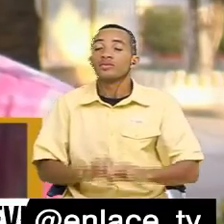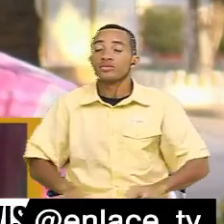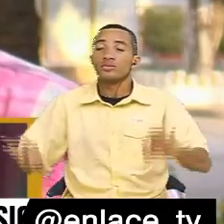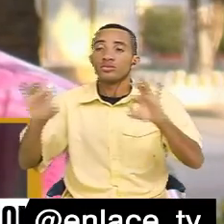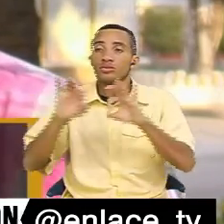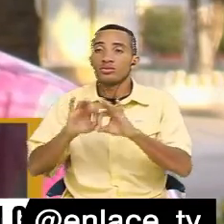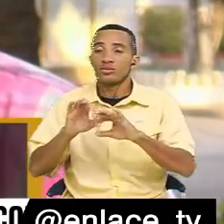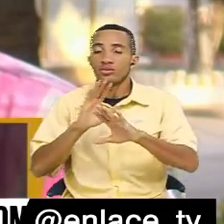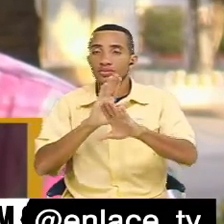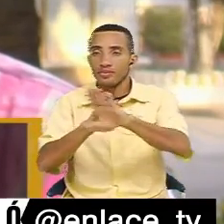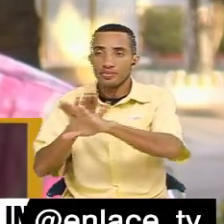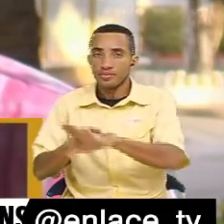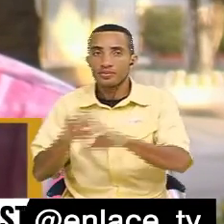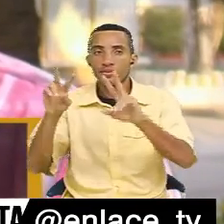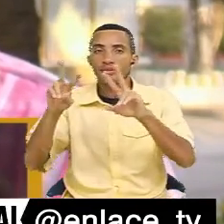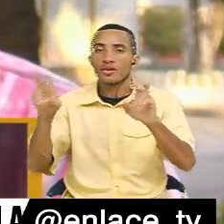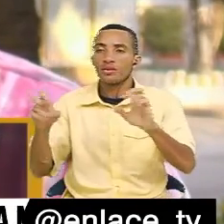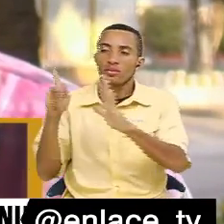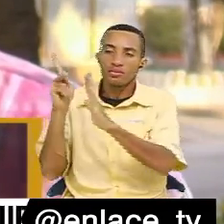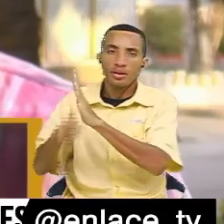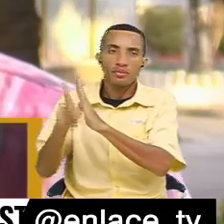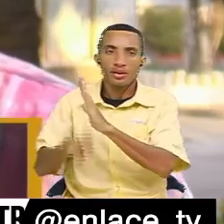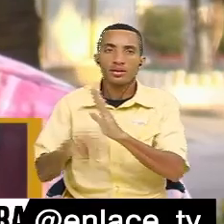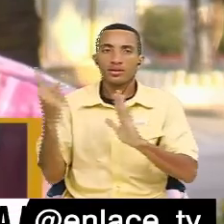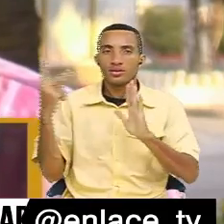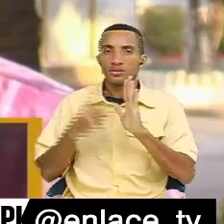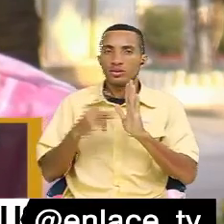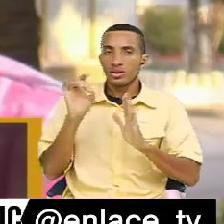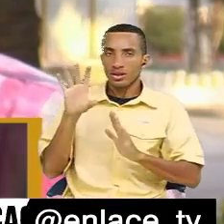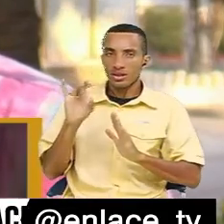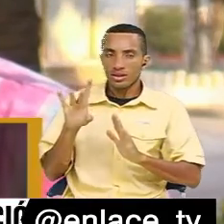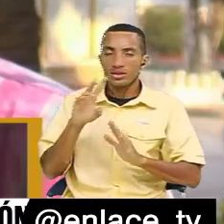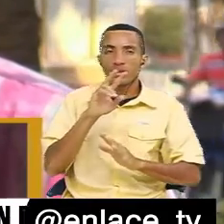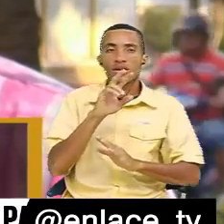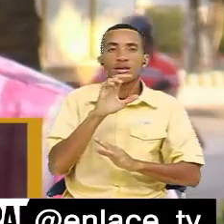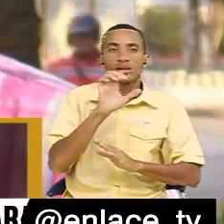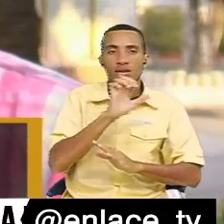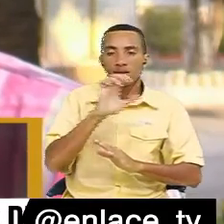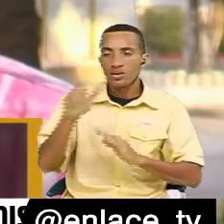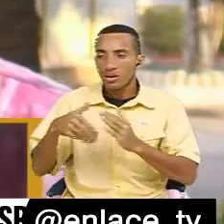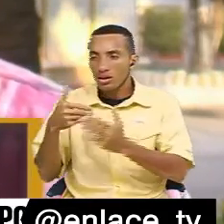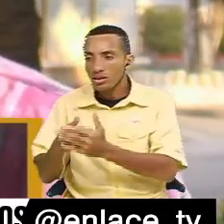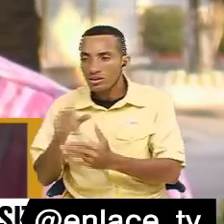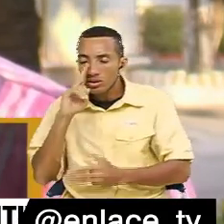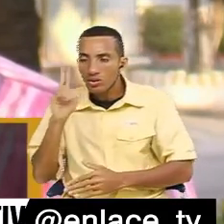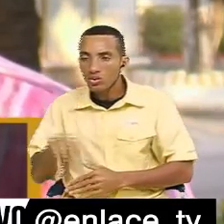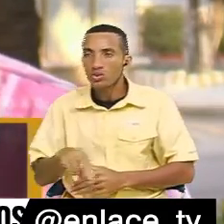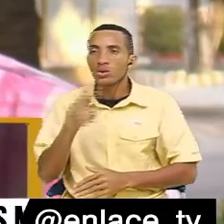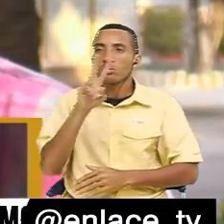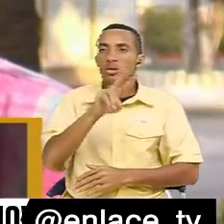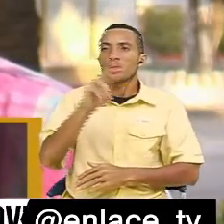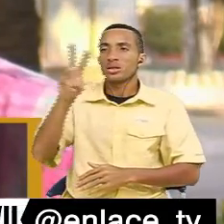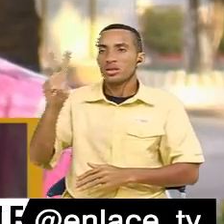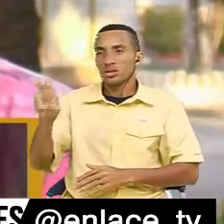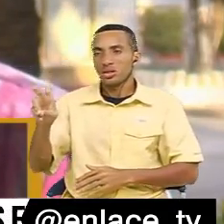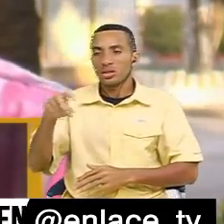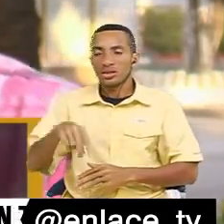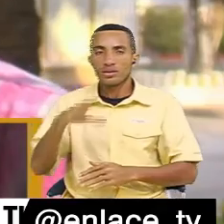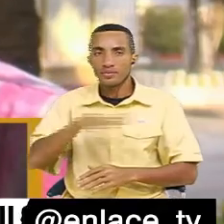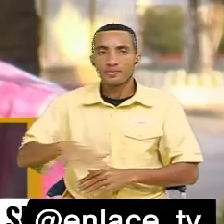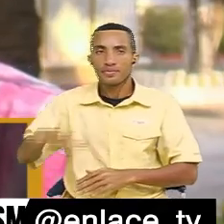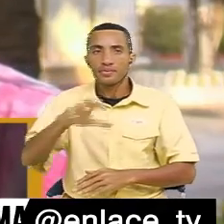situacional. Citamos el tema de homicidios, donde para el año 2015, de enero a junio de 2015, se presentaban 27 homicidios en el municipio de Barranca